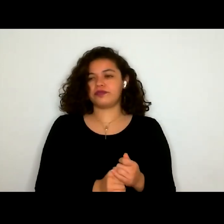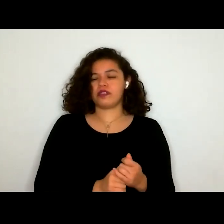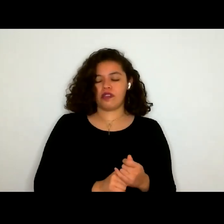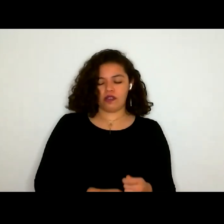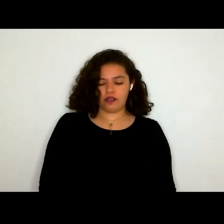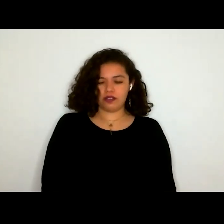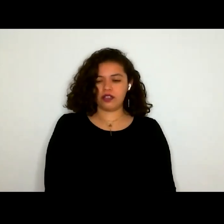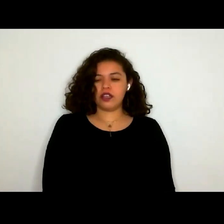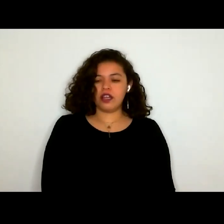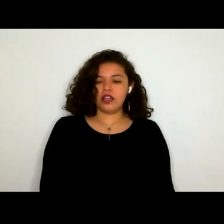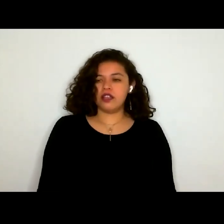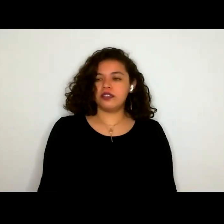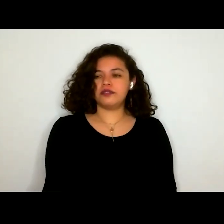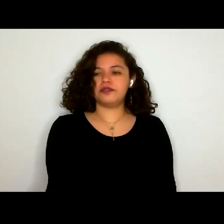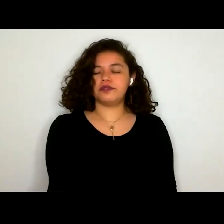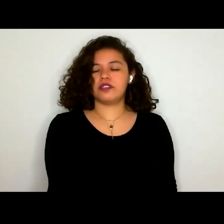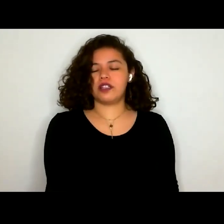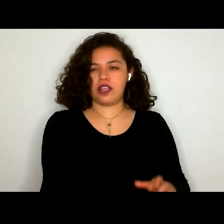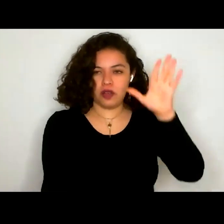De acuerdo, completamente de acuerdo.